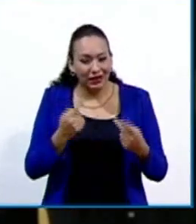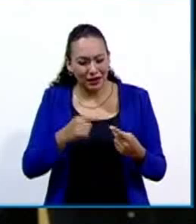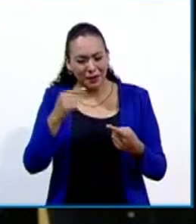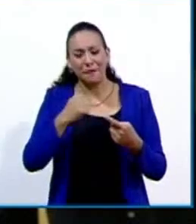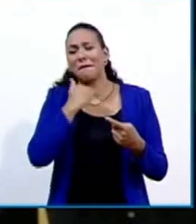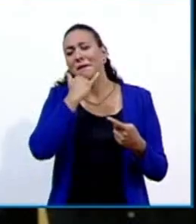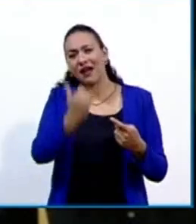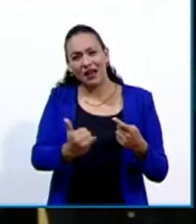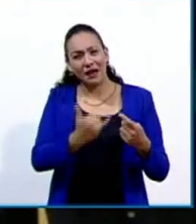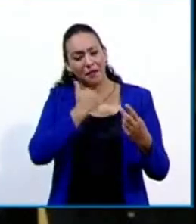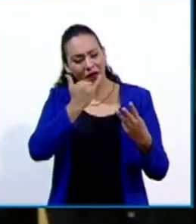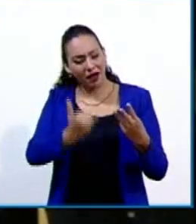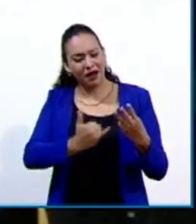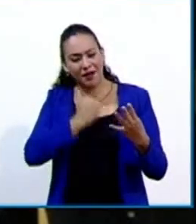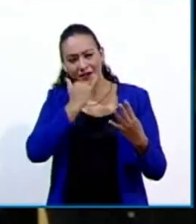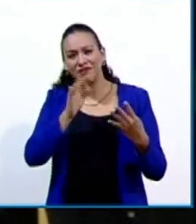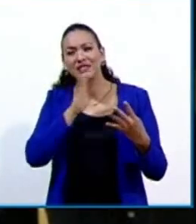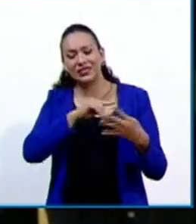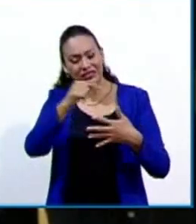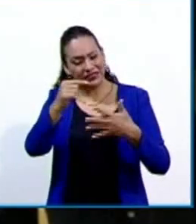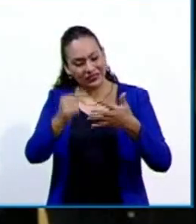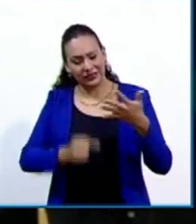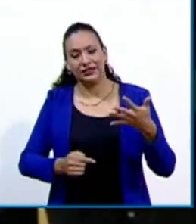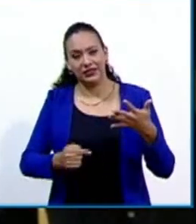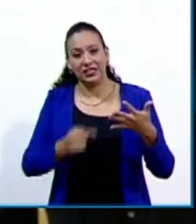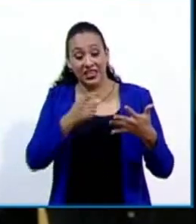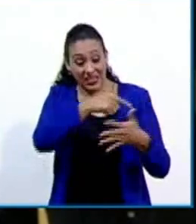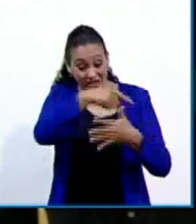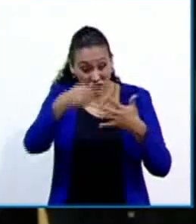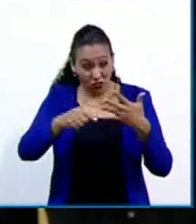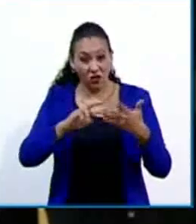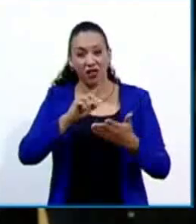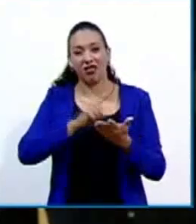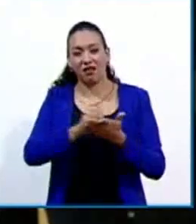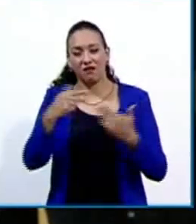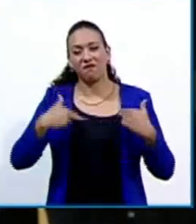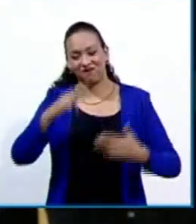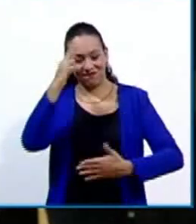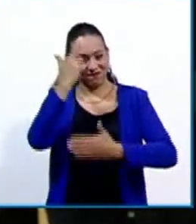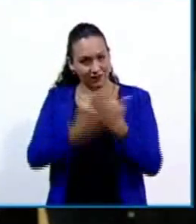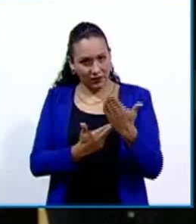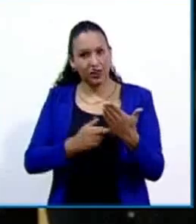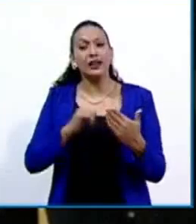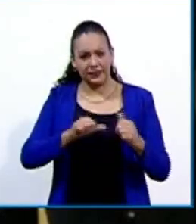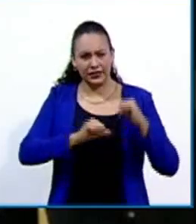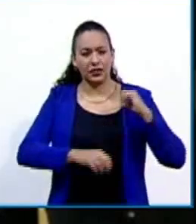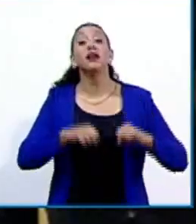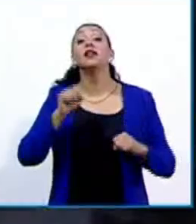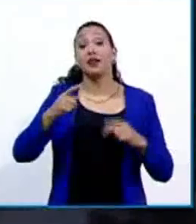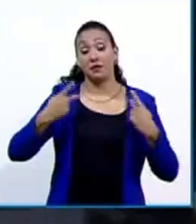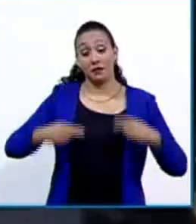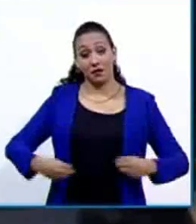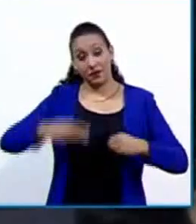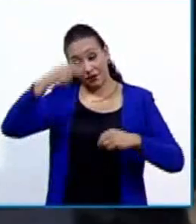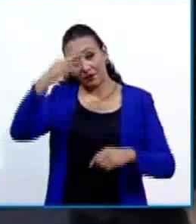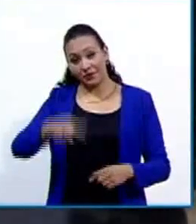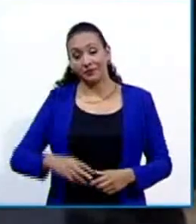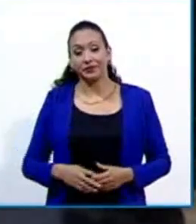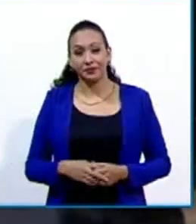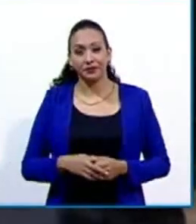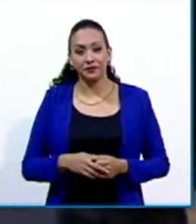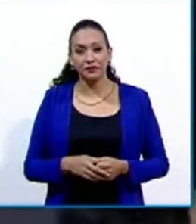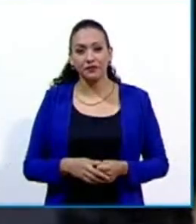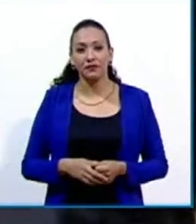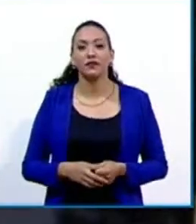de la violación a nuestros derechos humanos, no solo del interior del Poder Judicial, sino también de todos los mexicanos y mexicanas. Es un gran paso para la